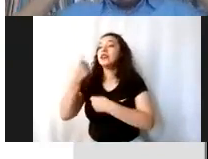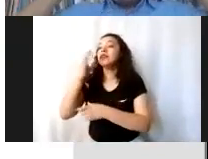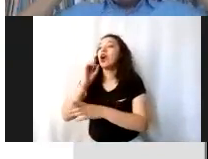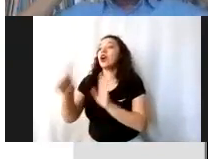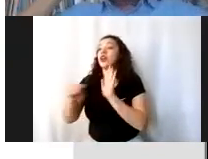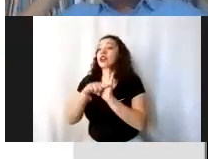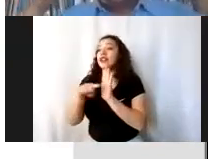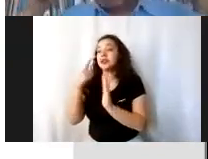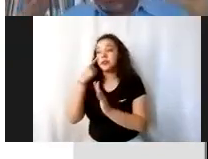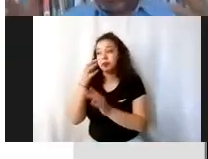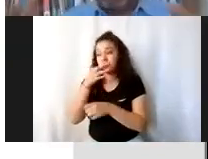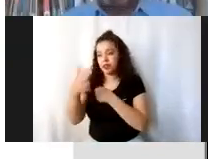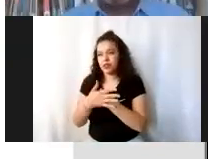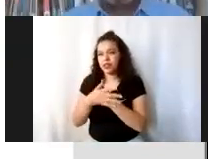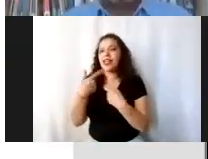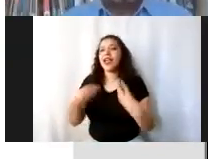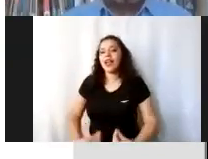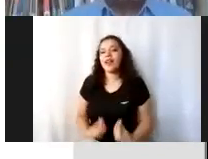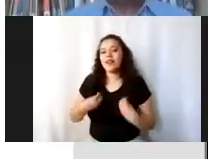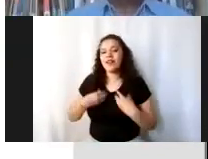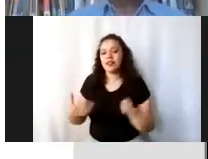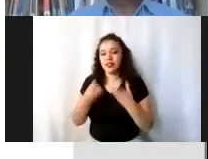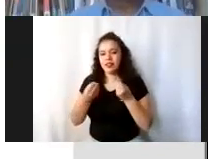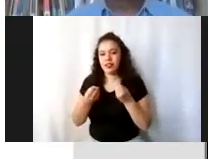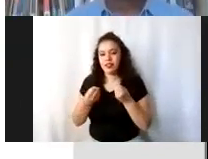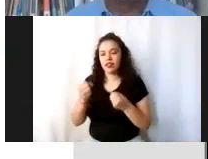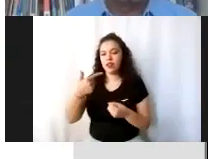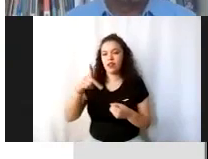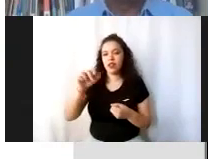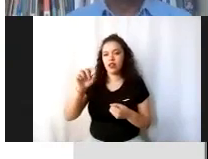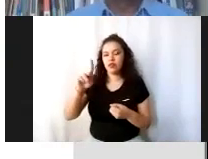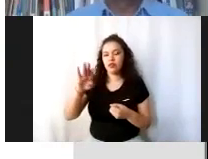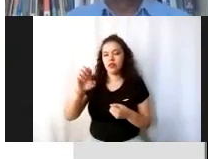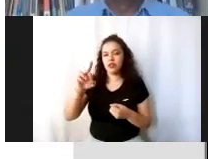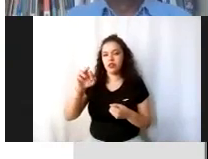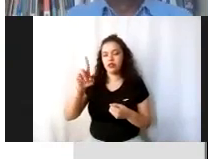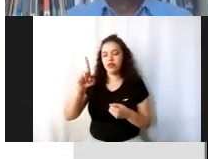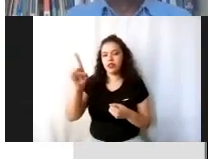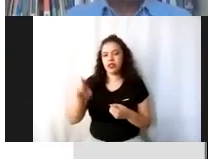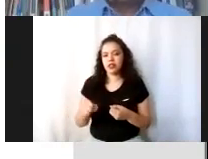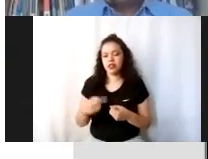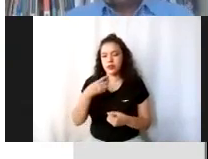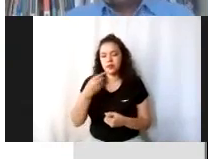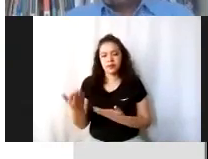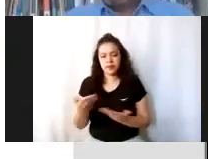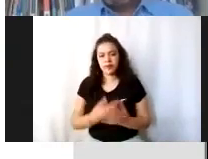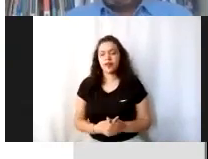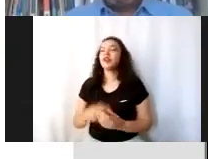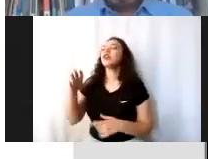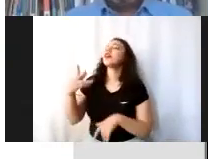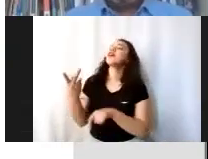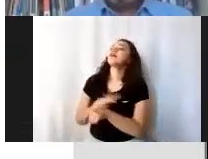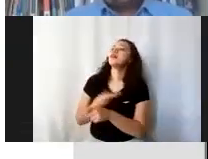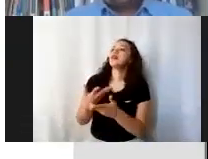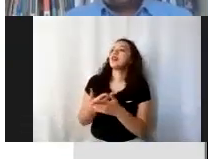al médico y me salvan la vida con una transfusión. Guadalupe Ruiz, adelante, por favor. Oye, ¿y qué pasaría en este caso, por ejemplo, si